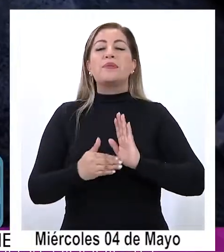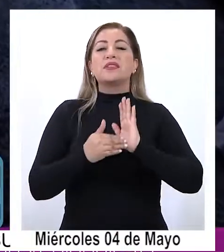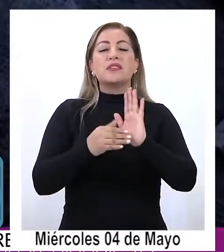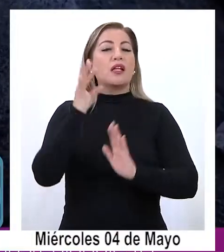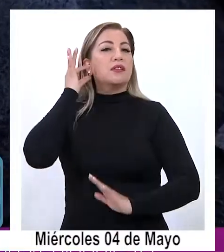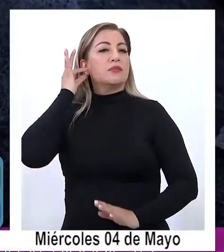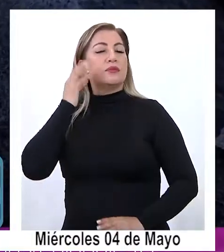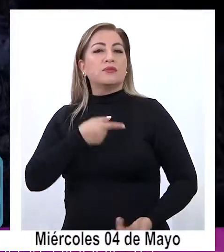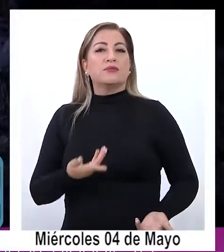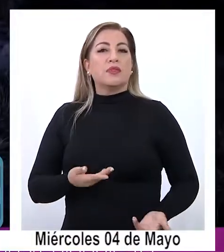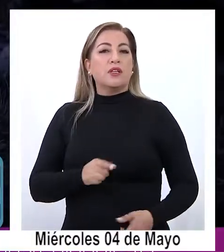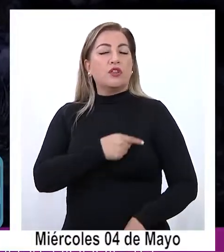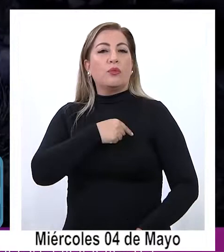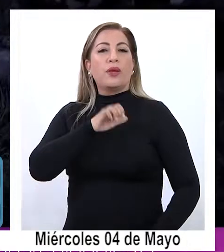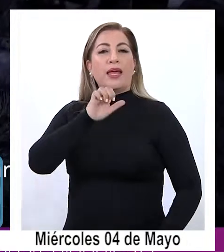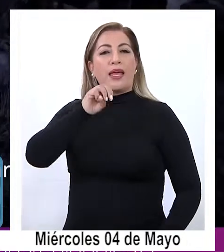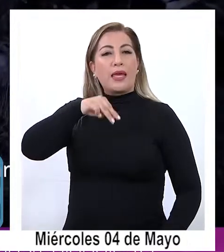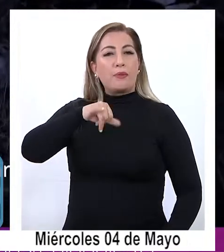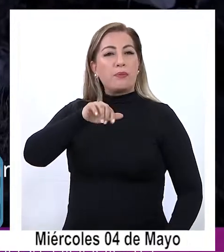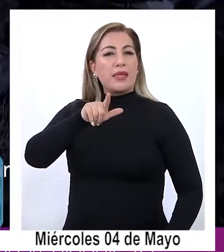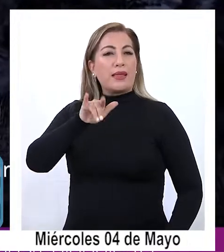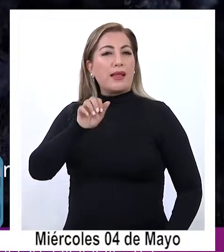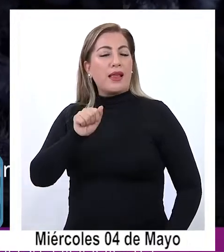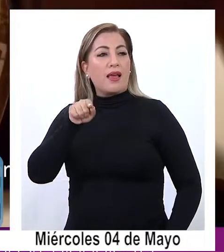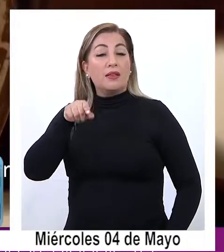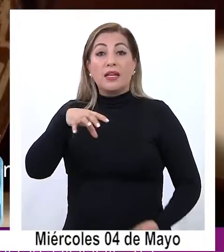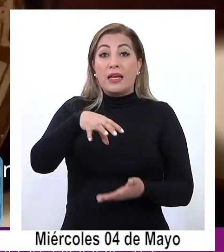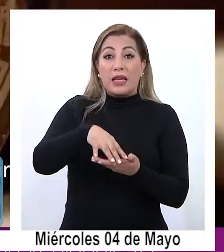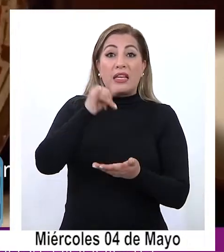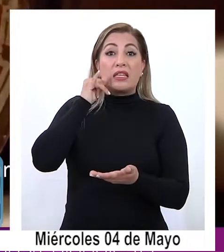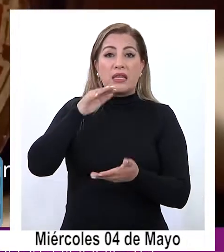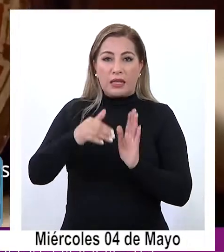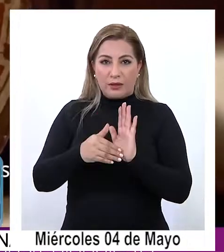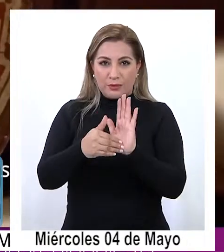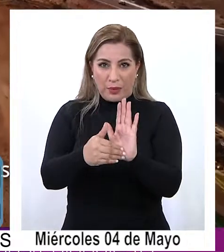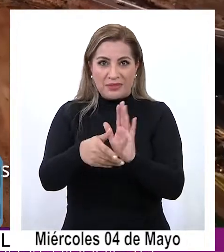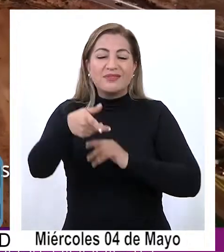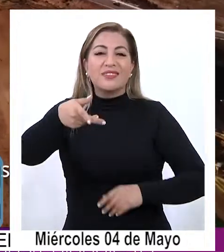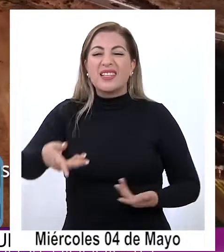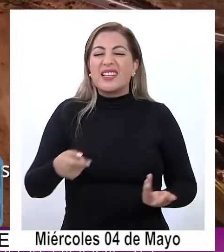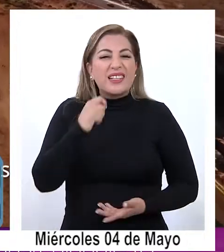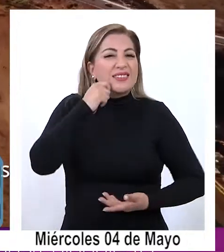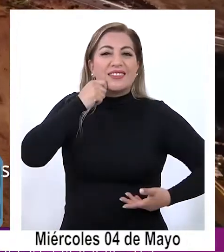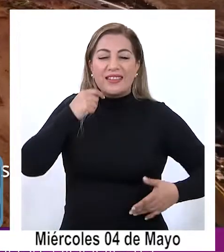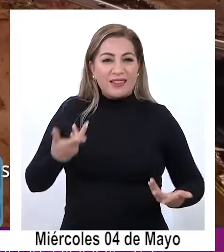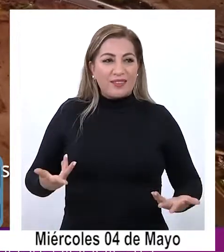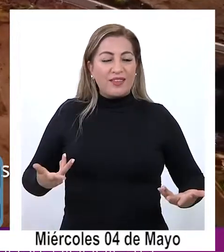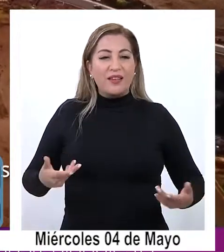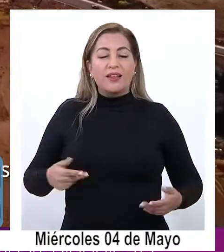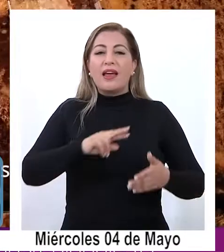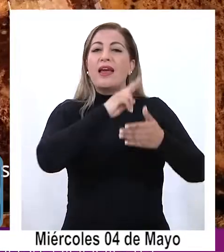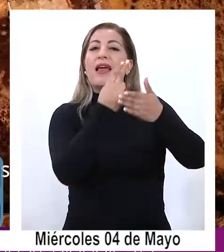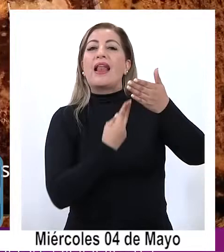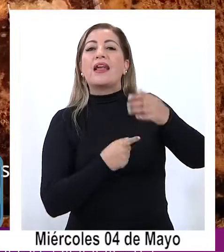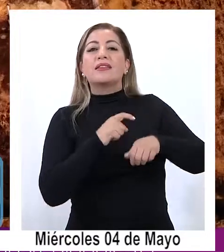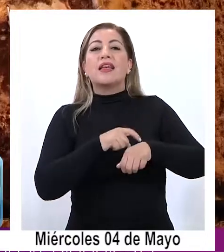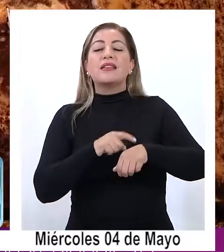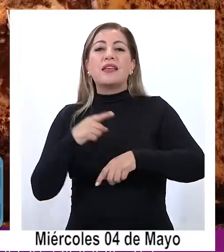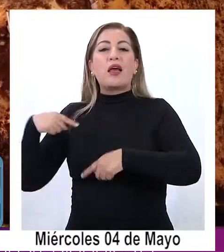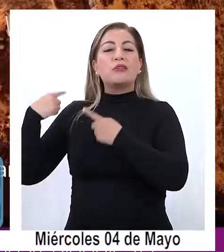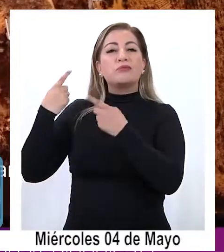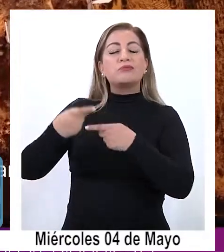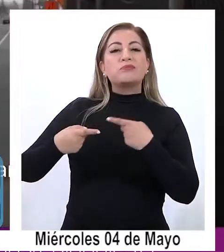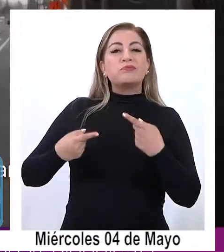autora, la cineasta Emilia Simonetti, en nuestra ciudad. Se trata del arte del tiempo que